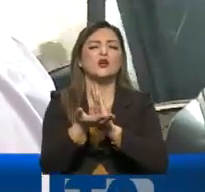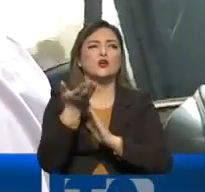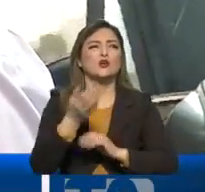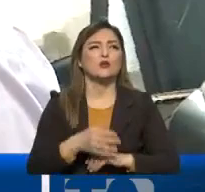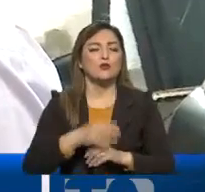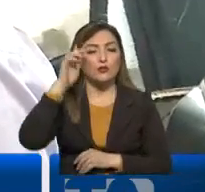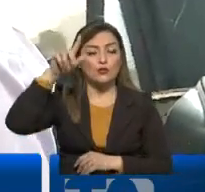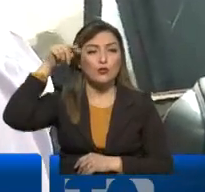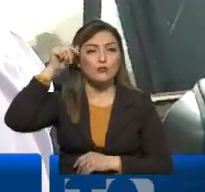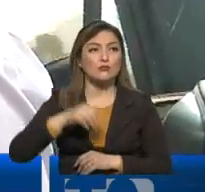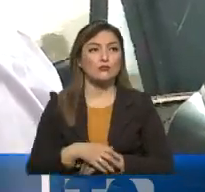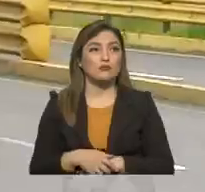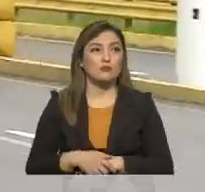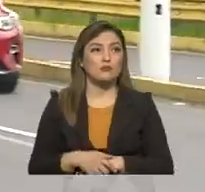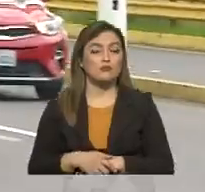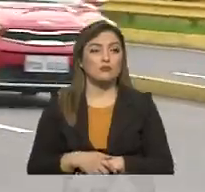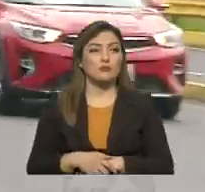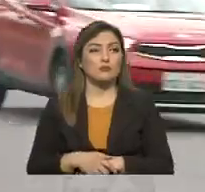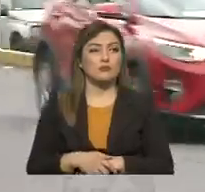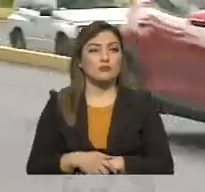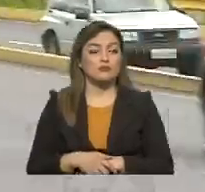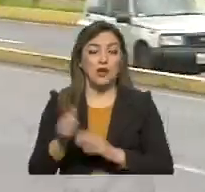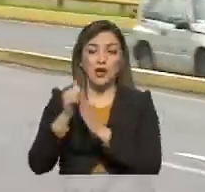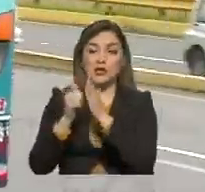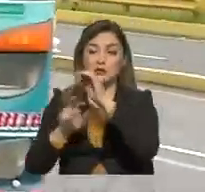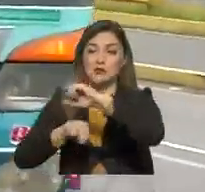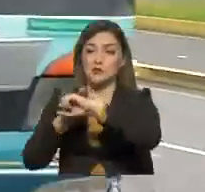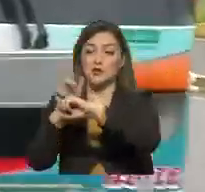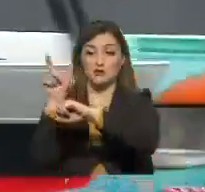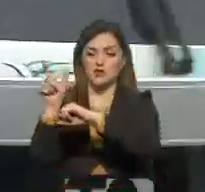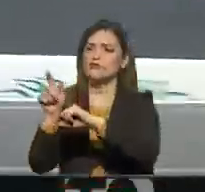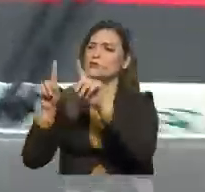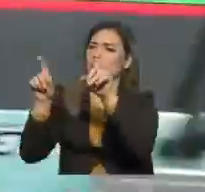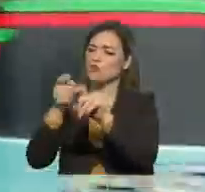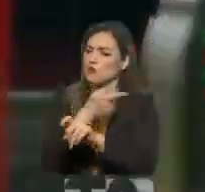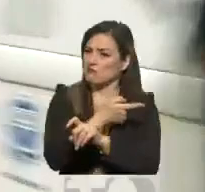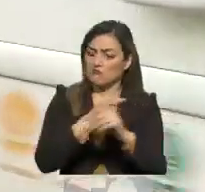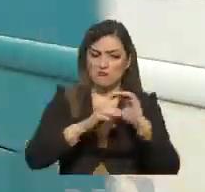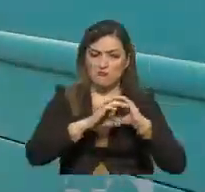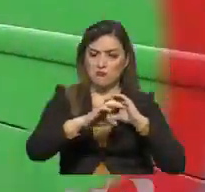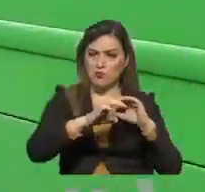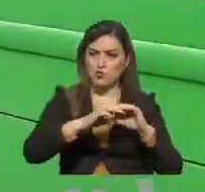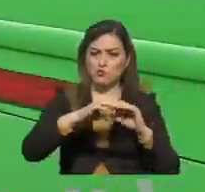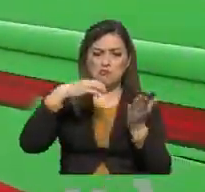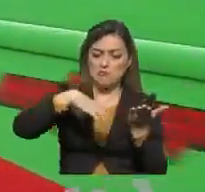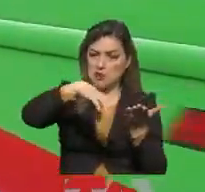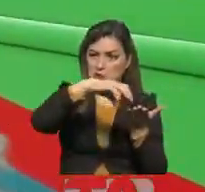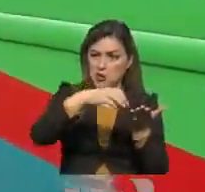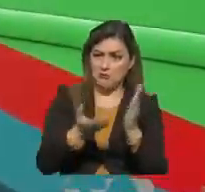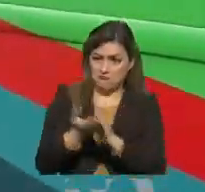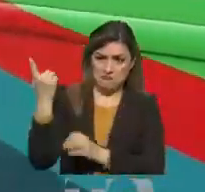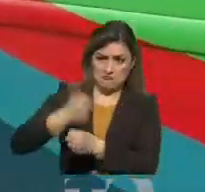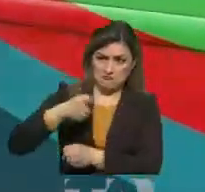El gobierno. ¿El gobierno? Sí. Consultamos a la Agencia Nacional de Tránsito sobre este incremento en el valor de la tarifa de